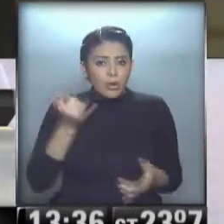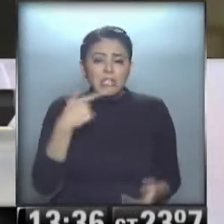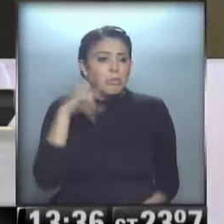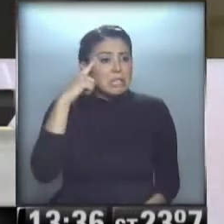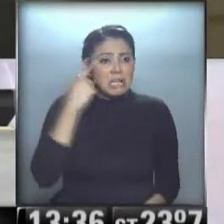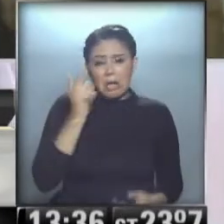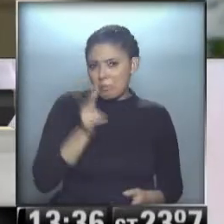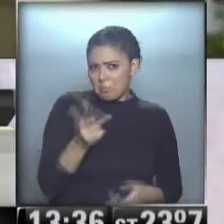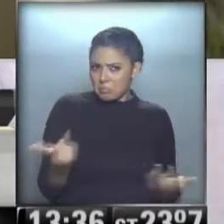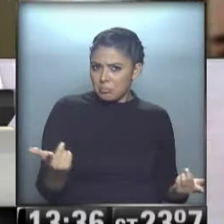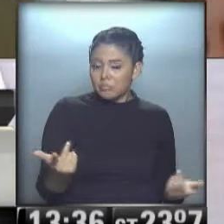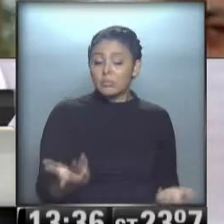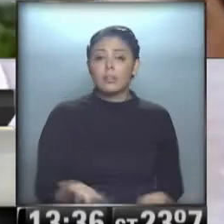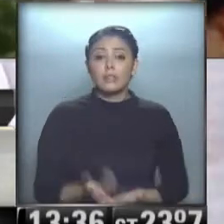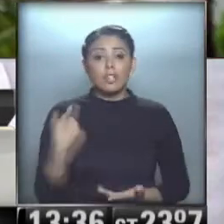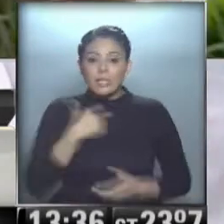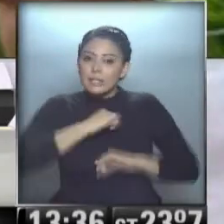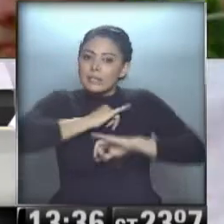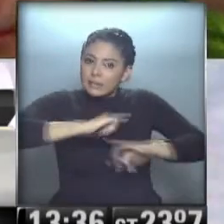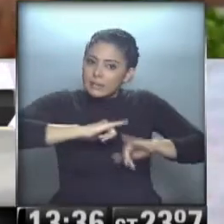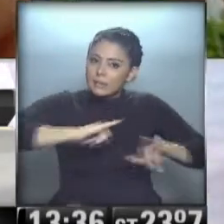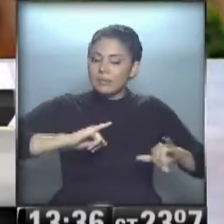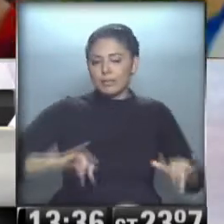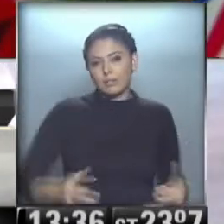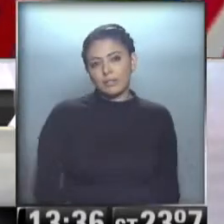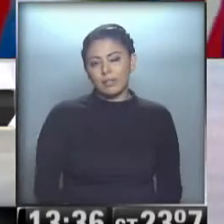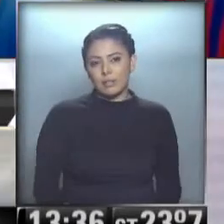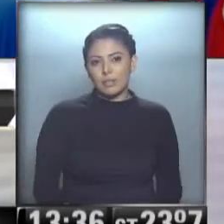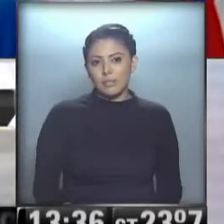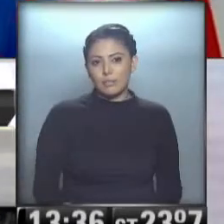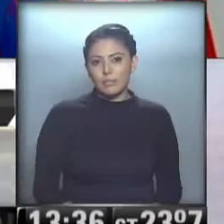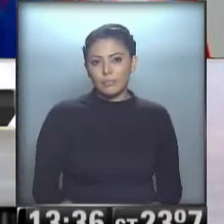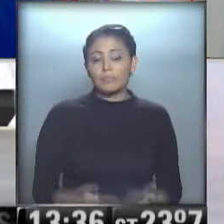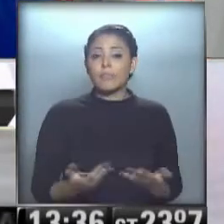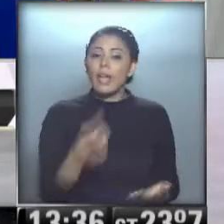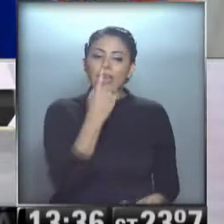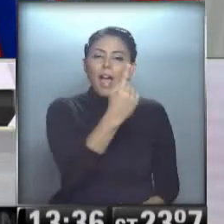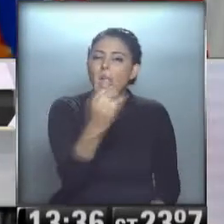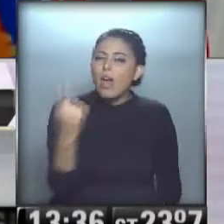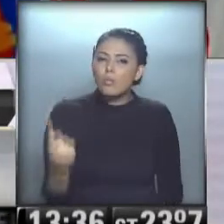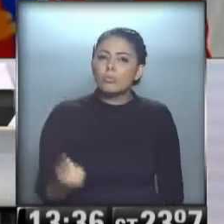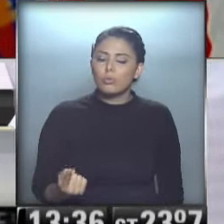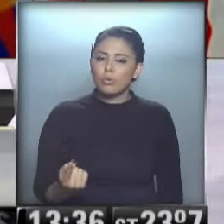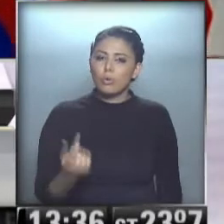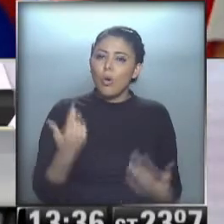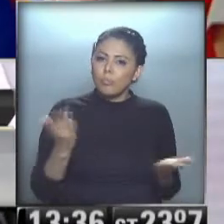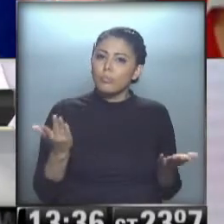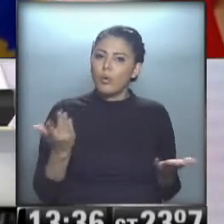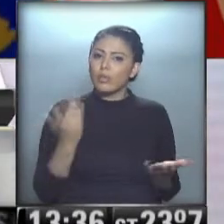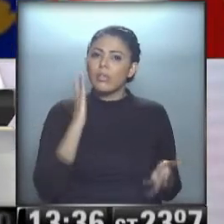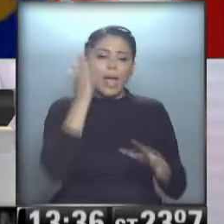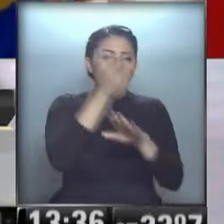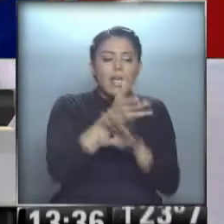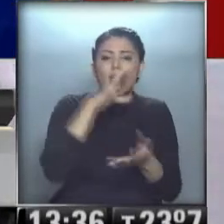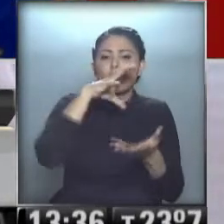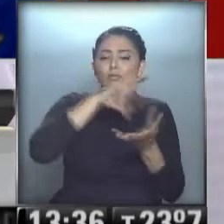riesgo muchas veces y la idea es que sea una campaña donde cada uno pueda recurrir a un